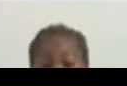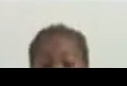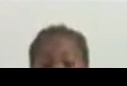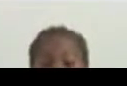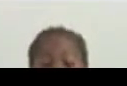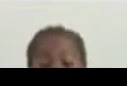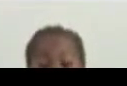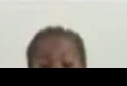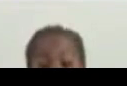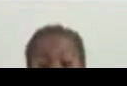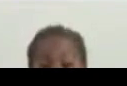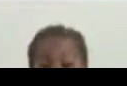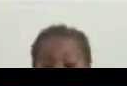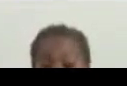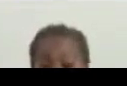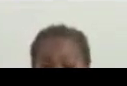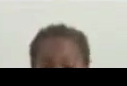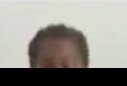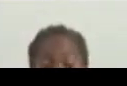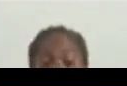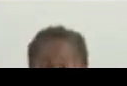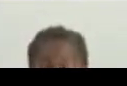Gucci echando la papa vamos